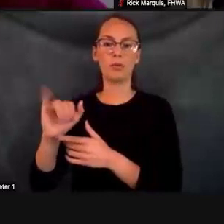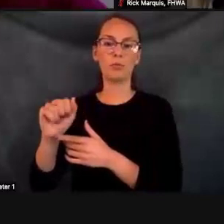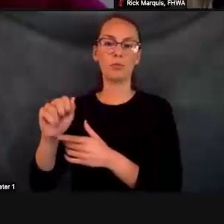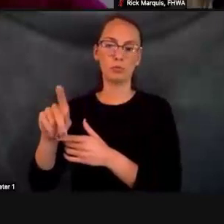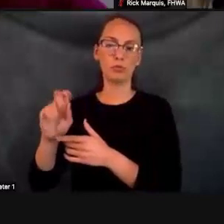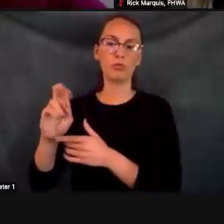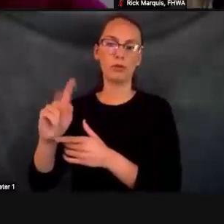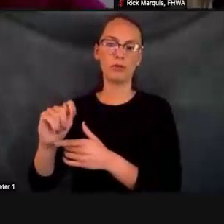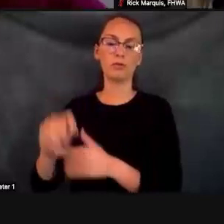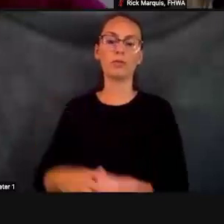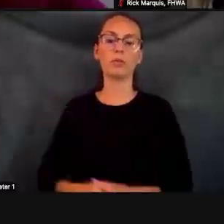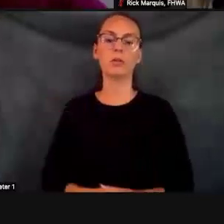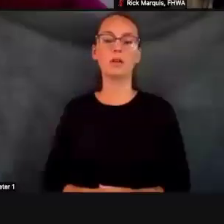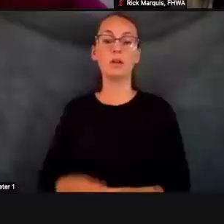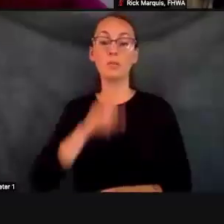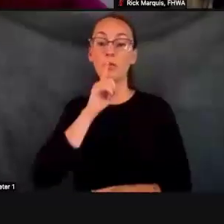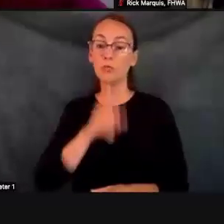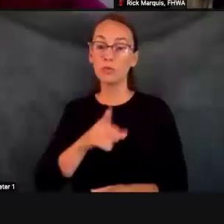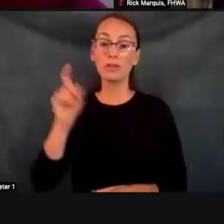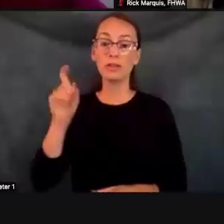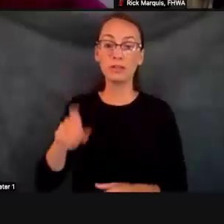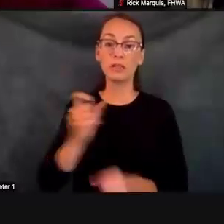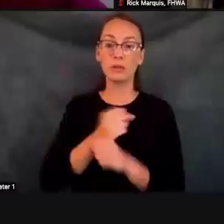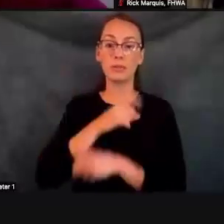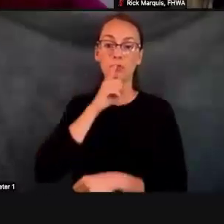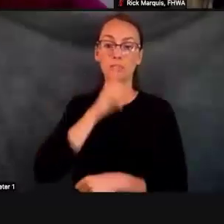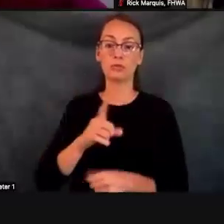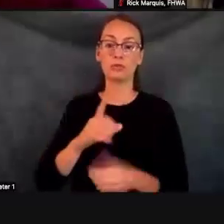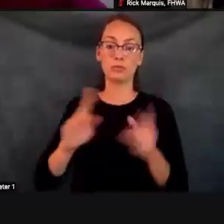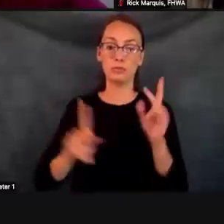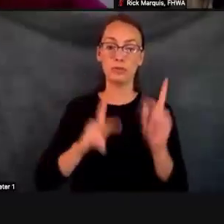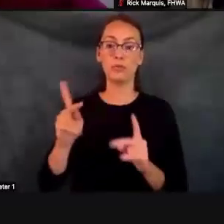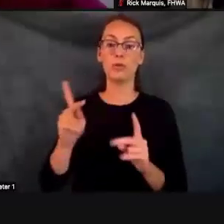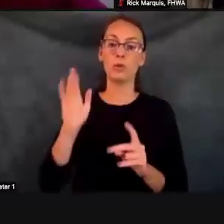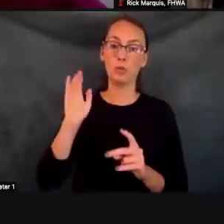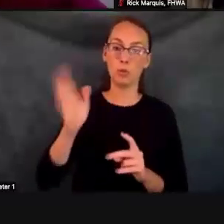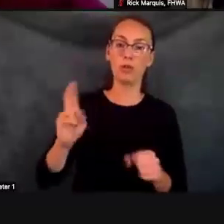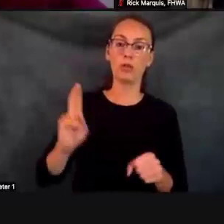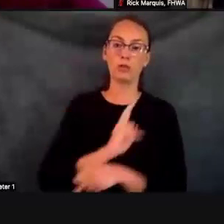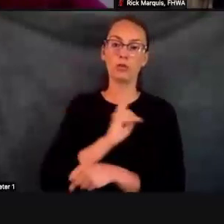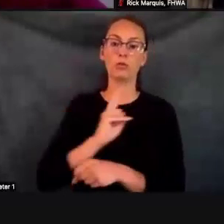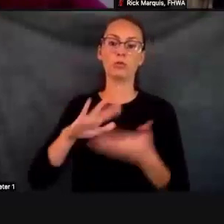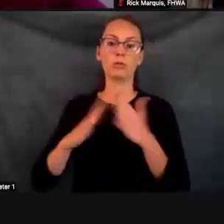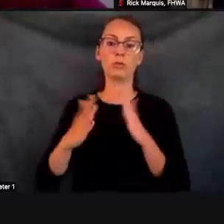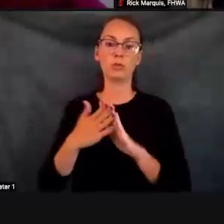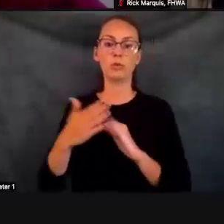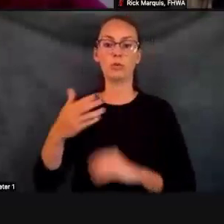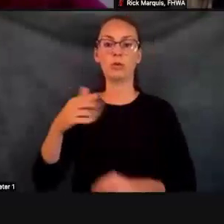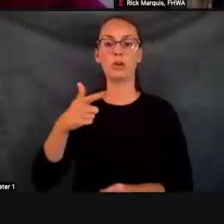diseñar dentro de la red comunitaria como si la gente realmente lo usaría.